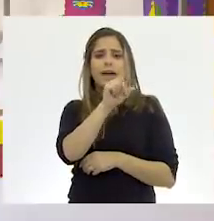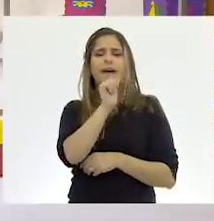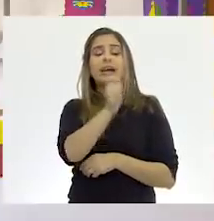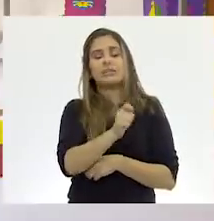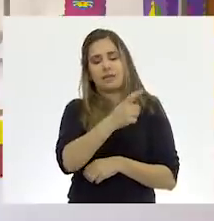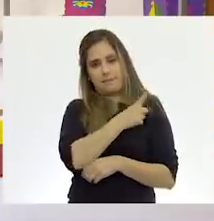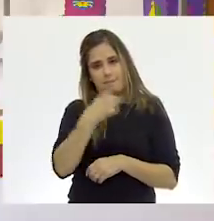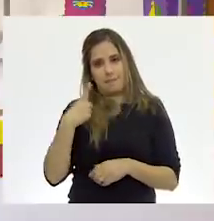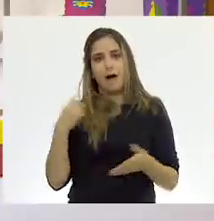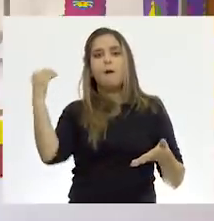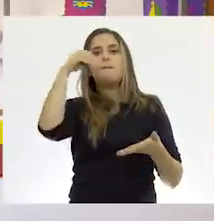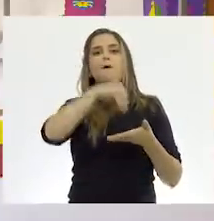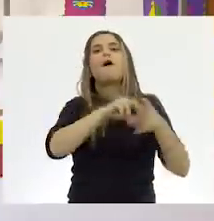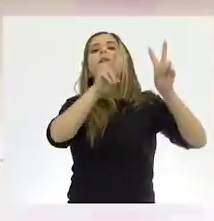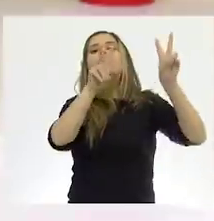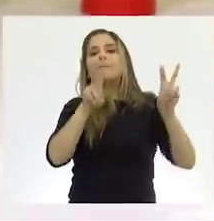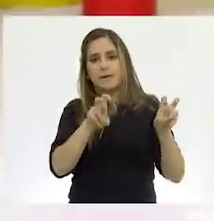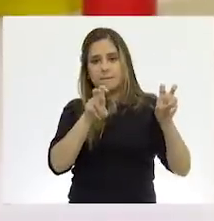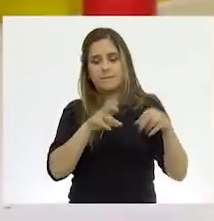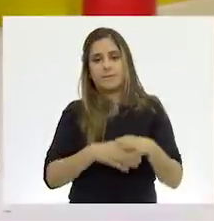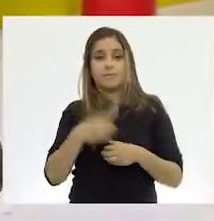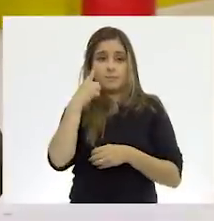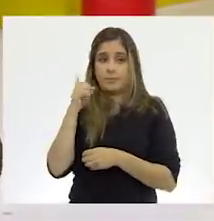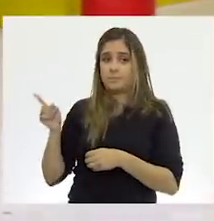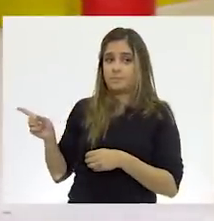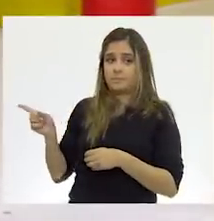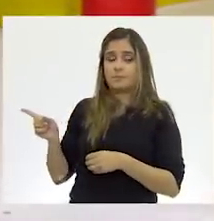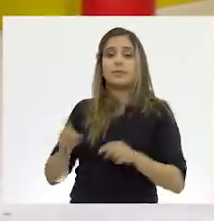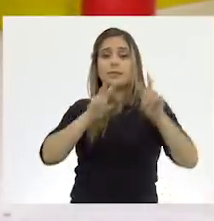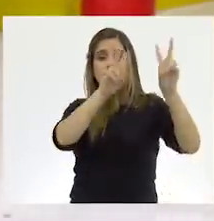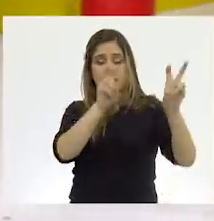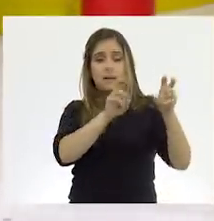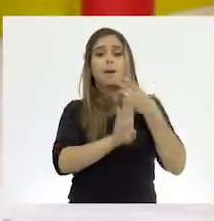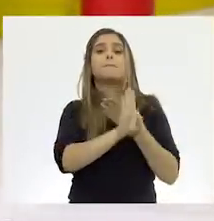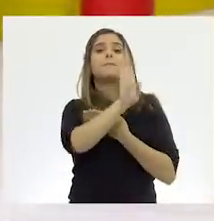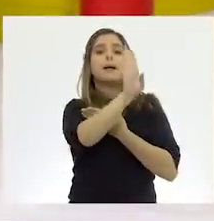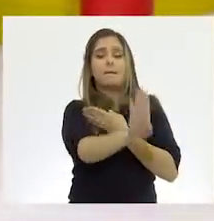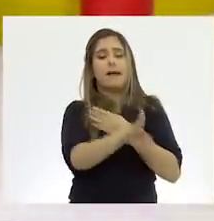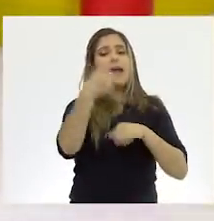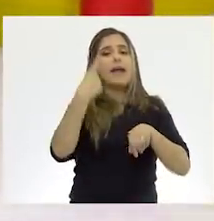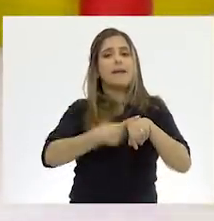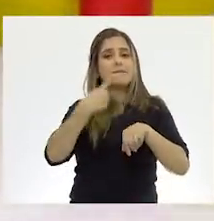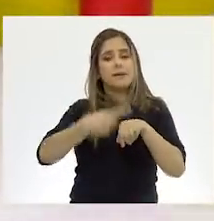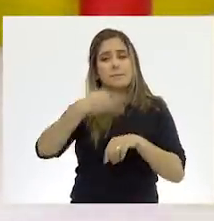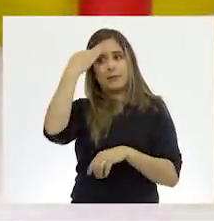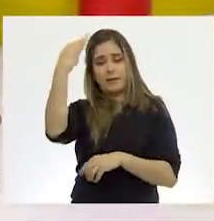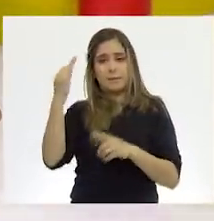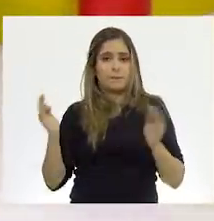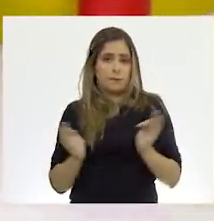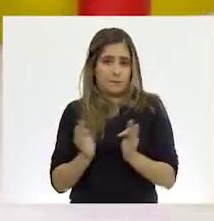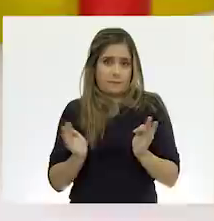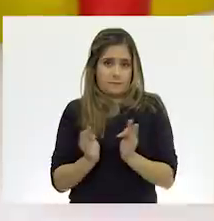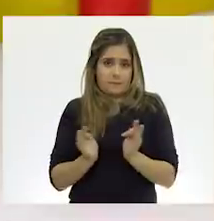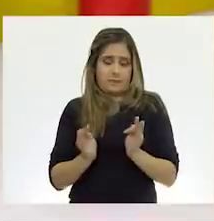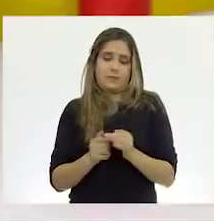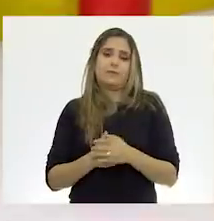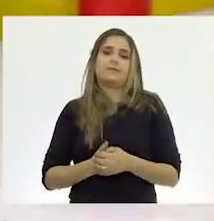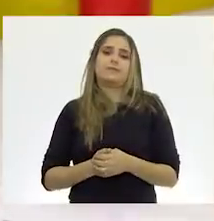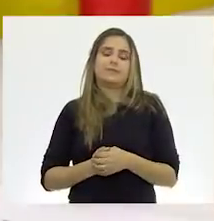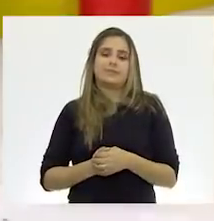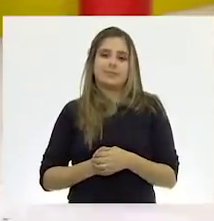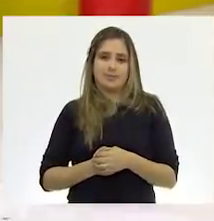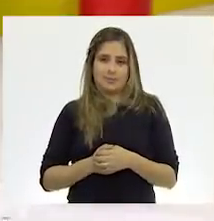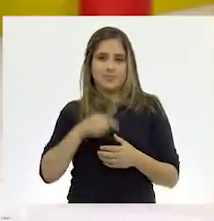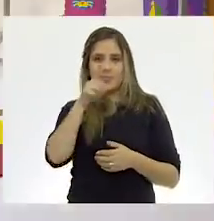título. Un título. Yo creo que este es el título. Prevención de enfermedades en época invernal. Entonces, tienen la posibilidad